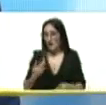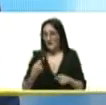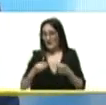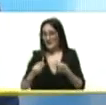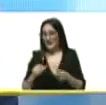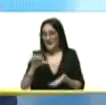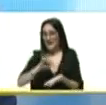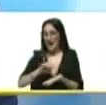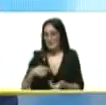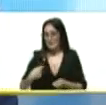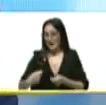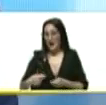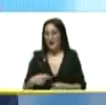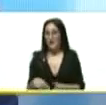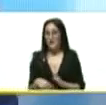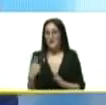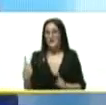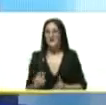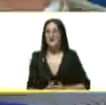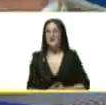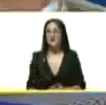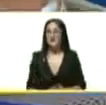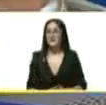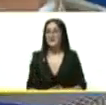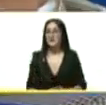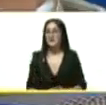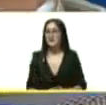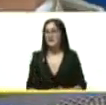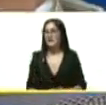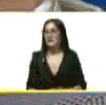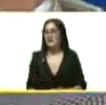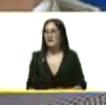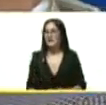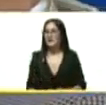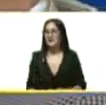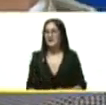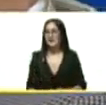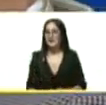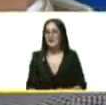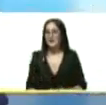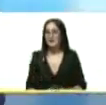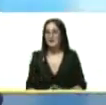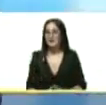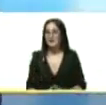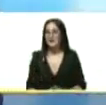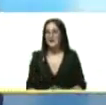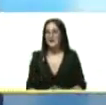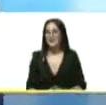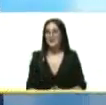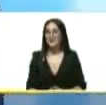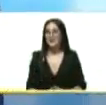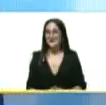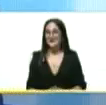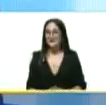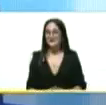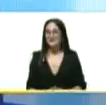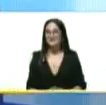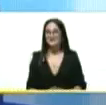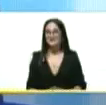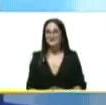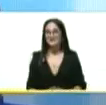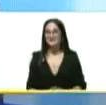¿Ah? Correcto. Para hablar solo de algunos países y no extendernos. ¿Mm? Ahí